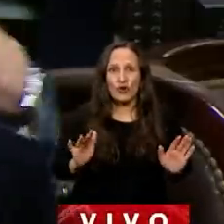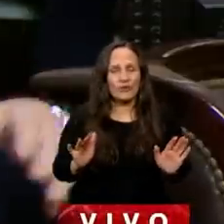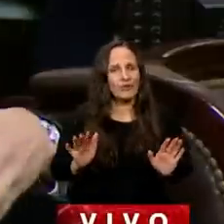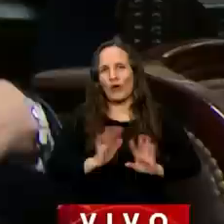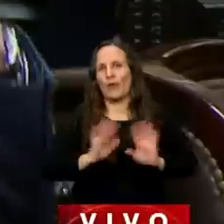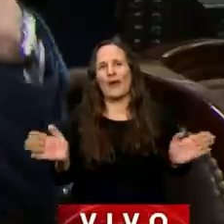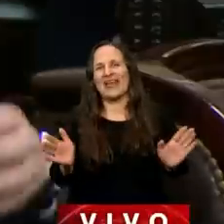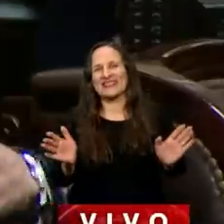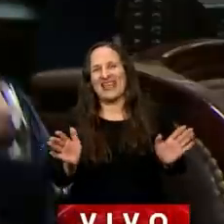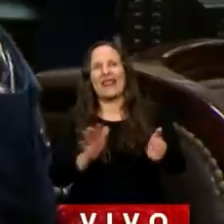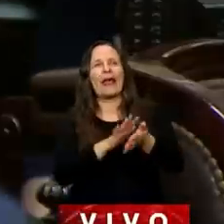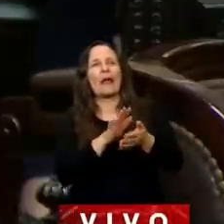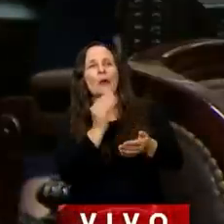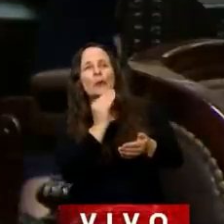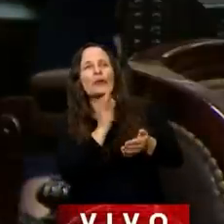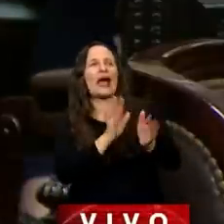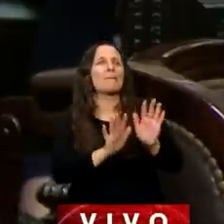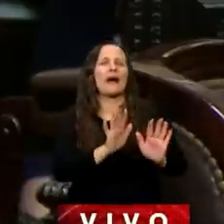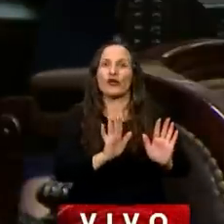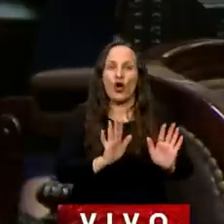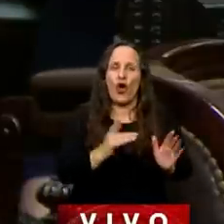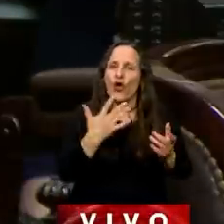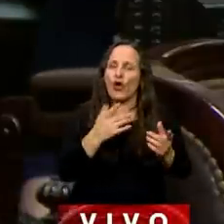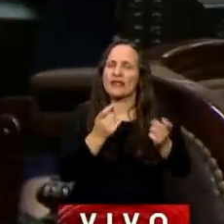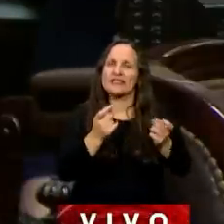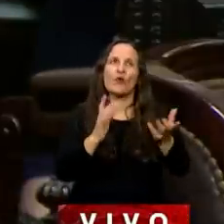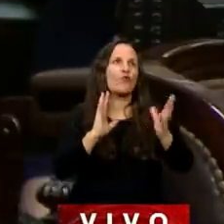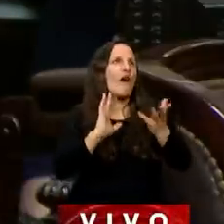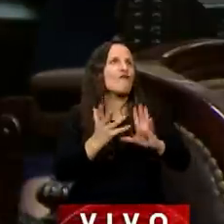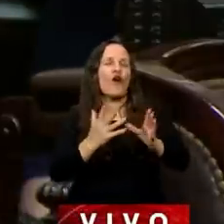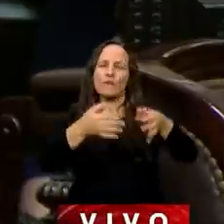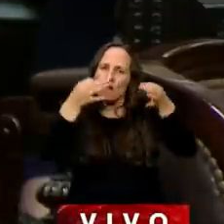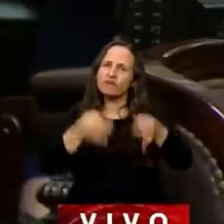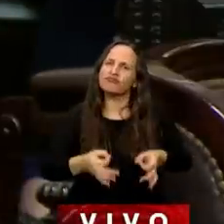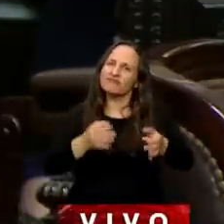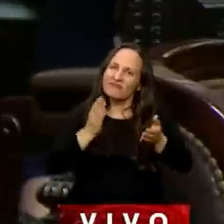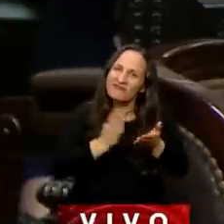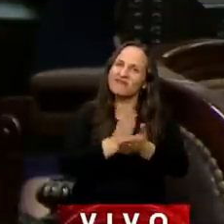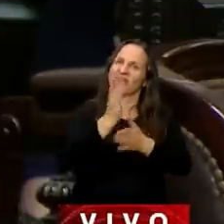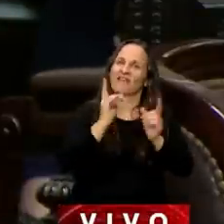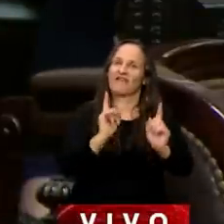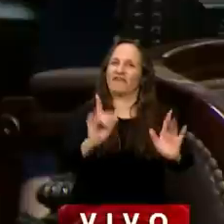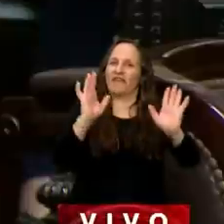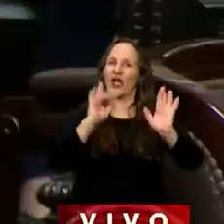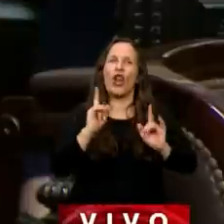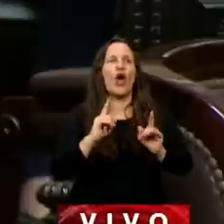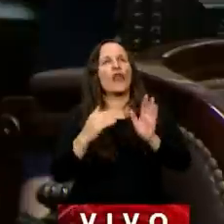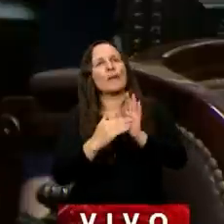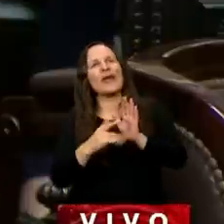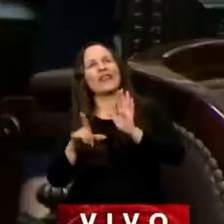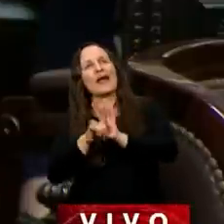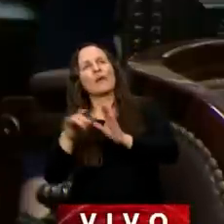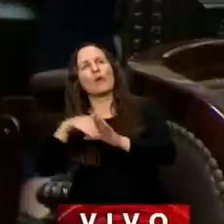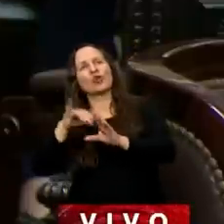esa lógica del parche, de la reconducción, e ir hacia un régimen integral que no esté sujeto a los tiempos legislativos. Y además tiene que tener un incentivo